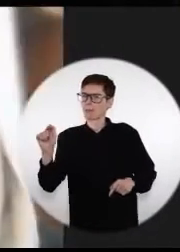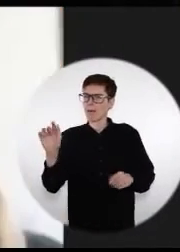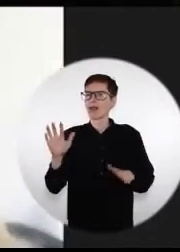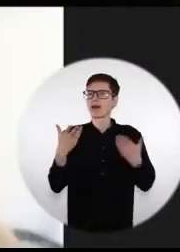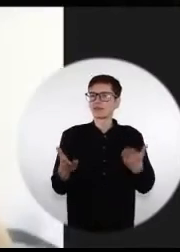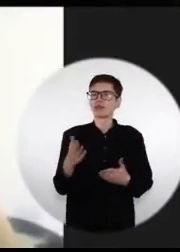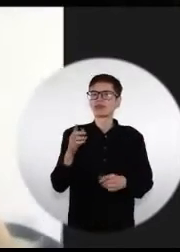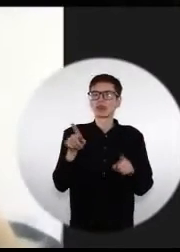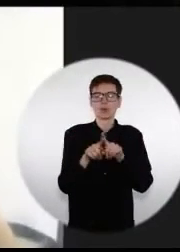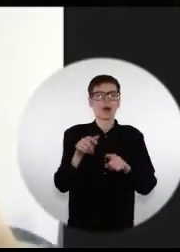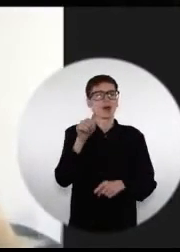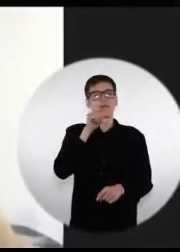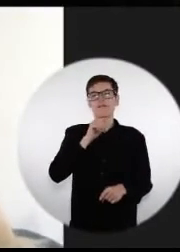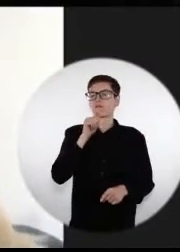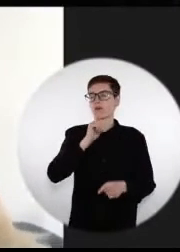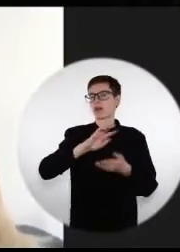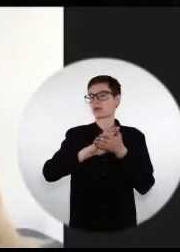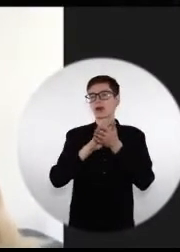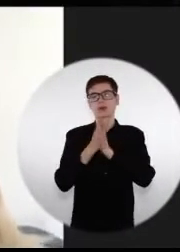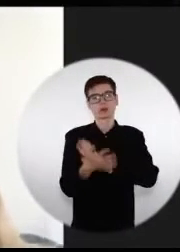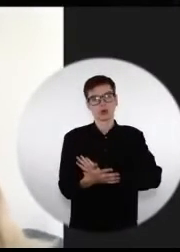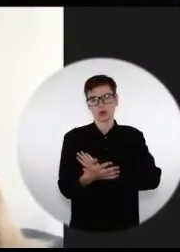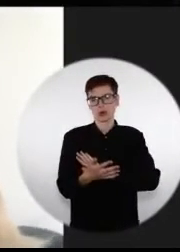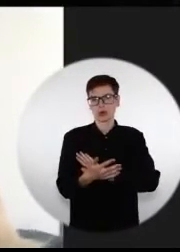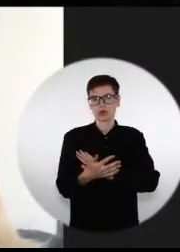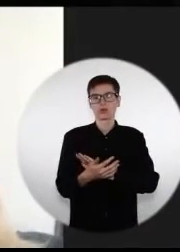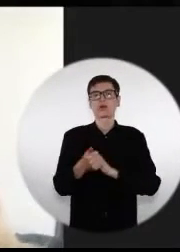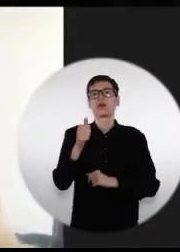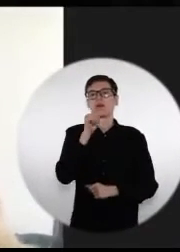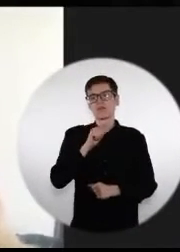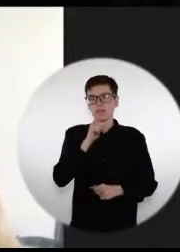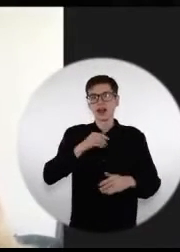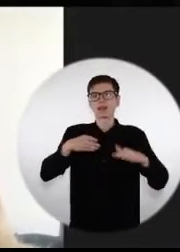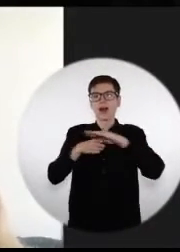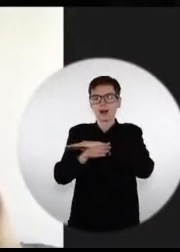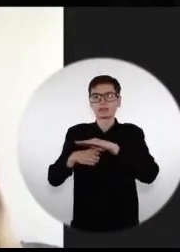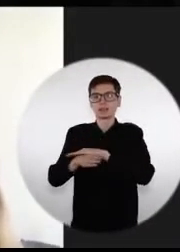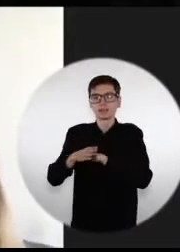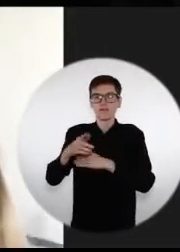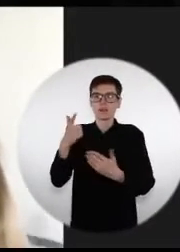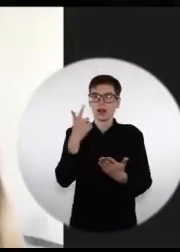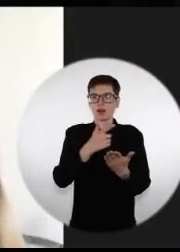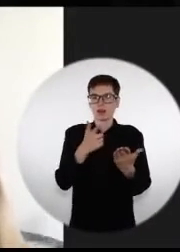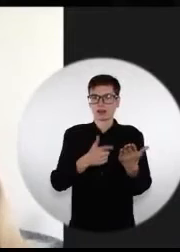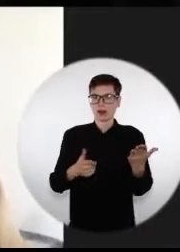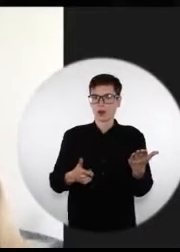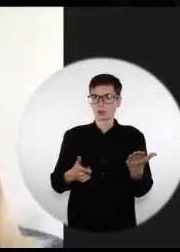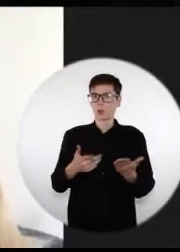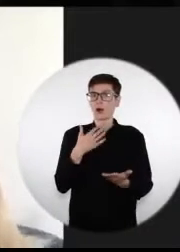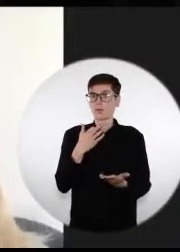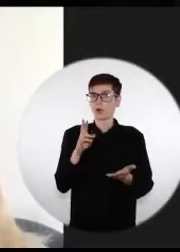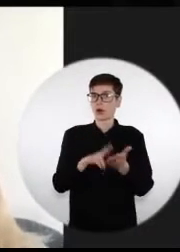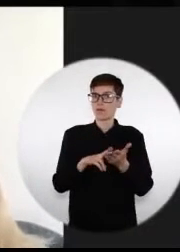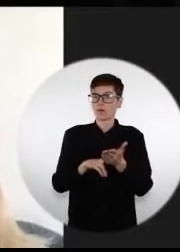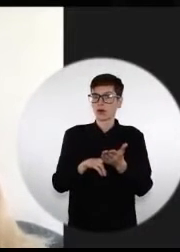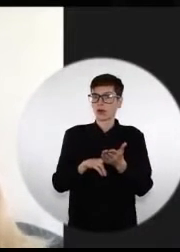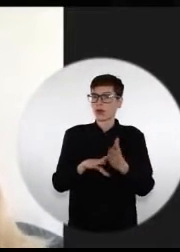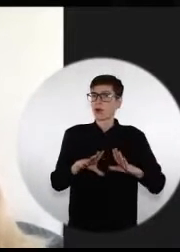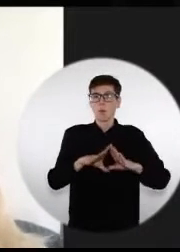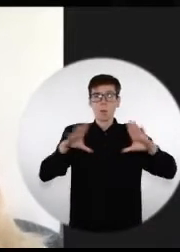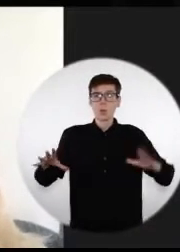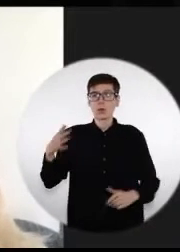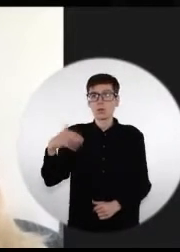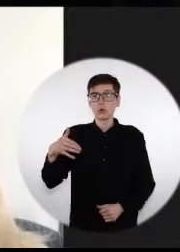pueden ver nada más y pueden ver un canal al mes o creo que uno estará la semana entonces falta todo falta